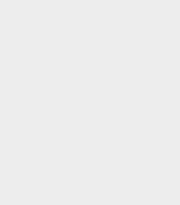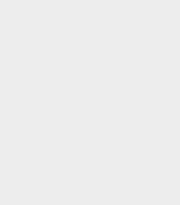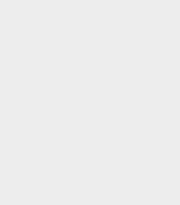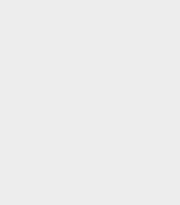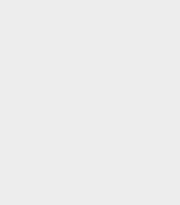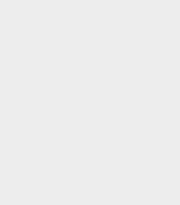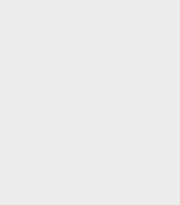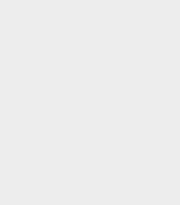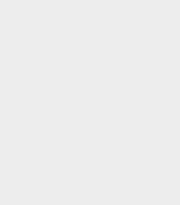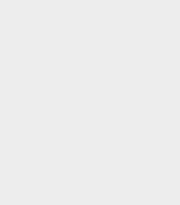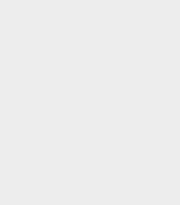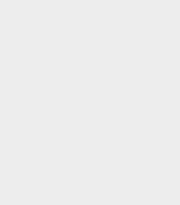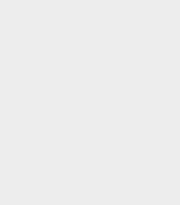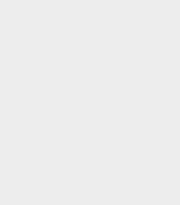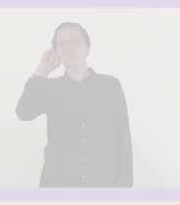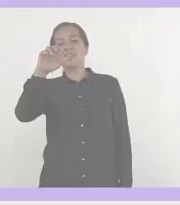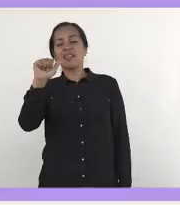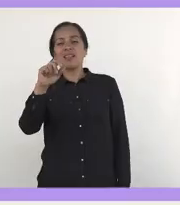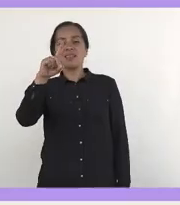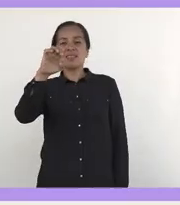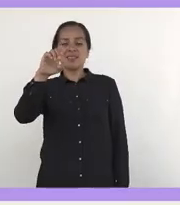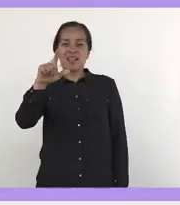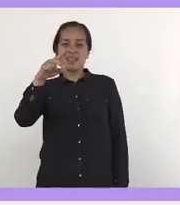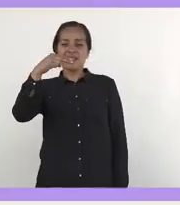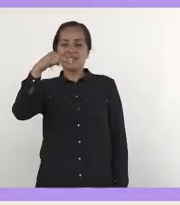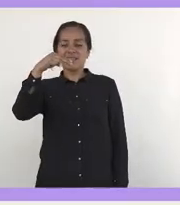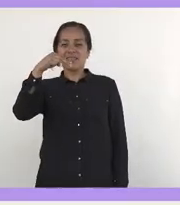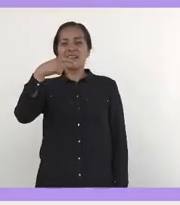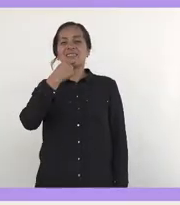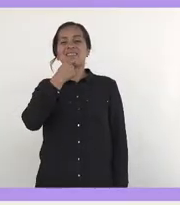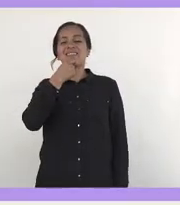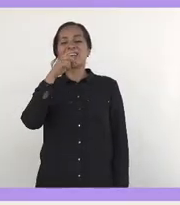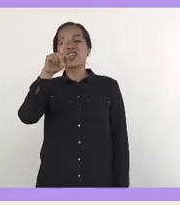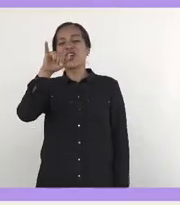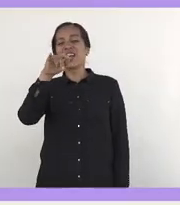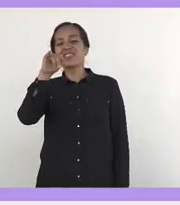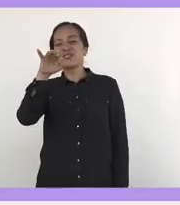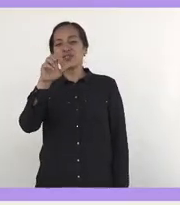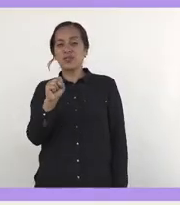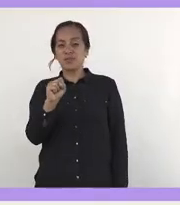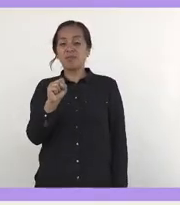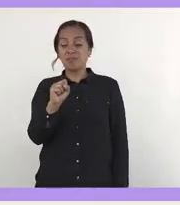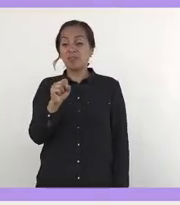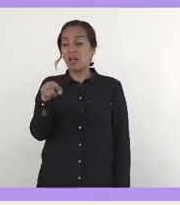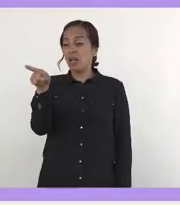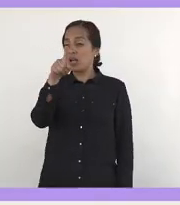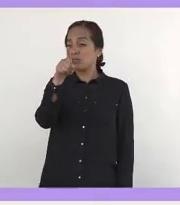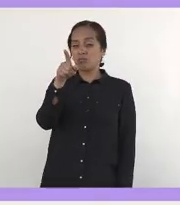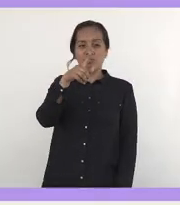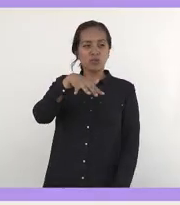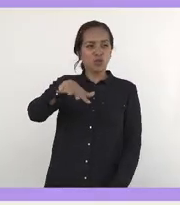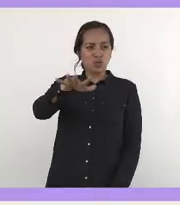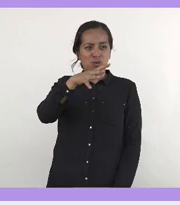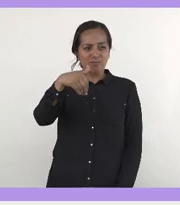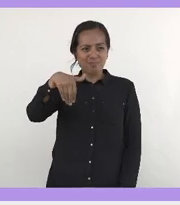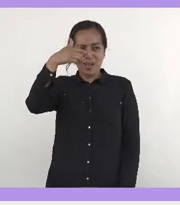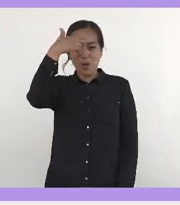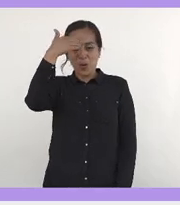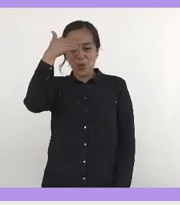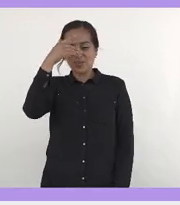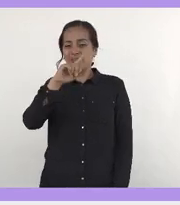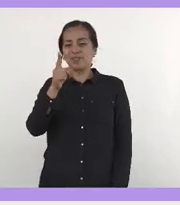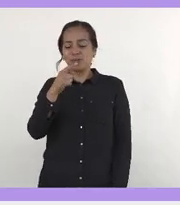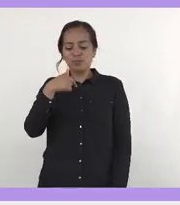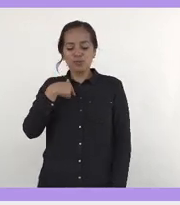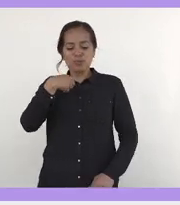igual te lo juro no y aparte por ejemplo Bueno a lo mejor no todos los que están aquí me conocen pero cuando me ven